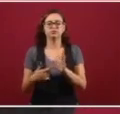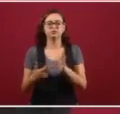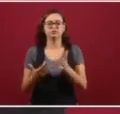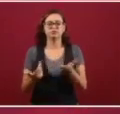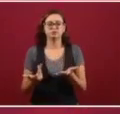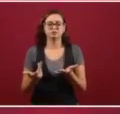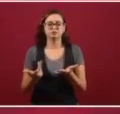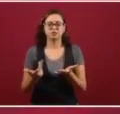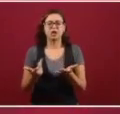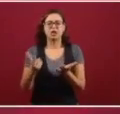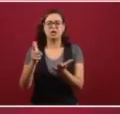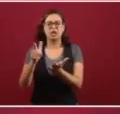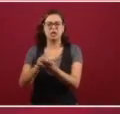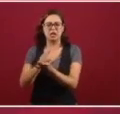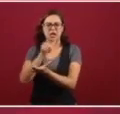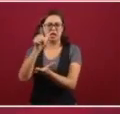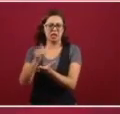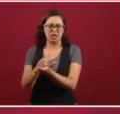es legal,